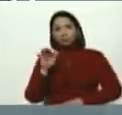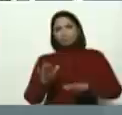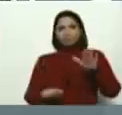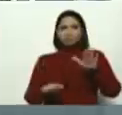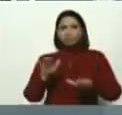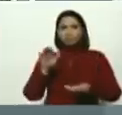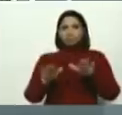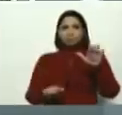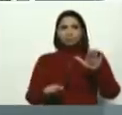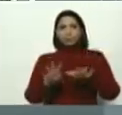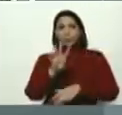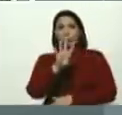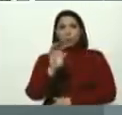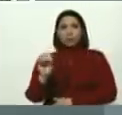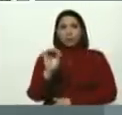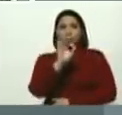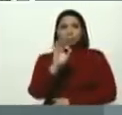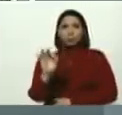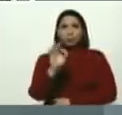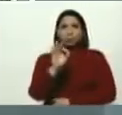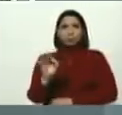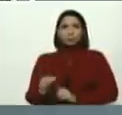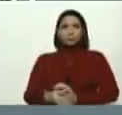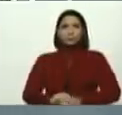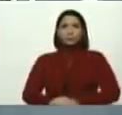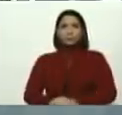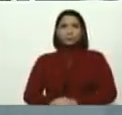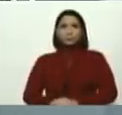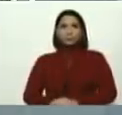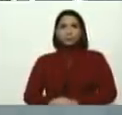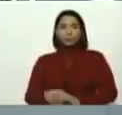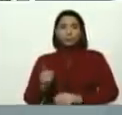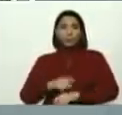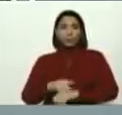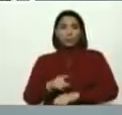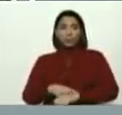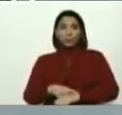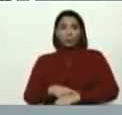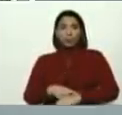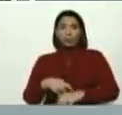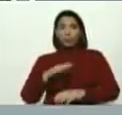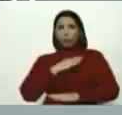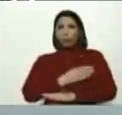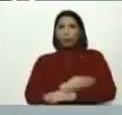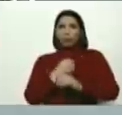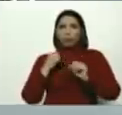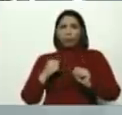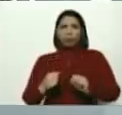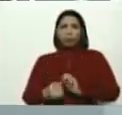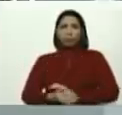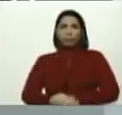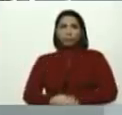aproximadamente un 40% en las horas pico de